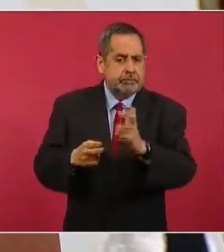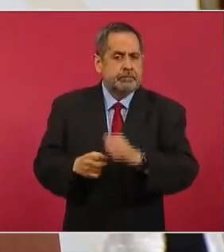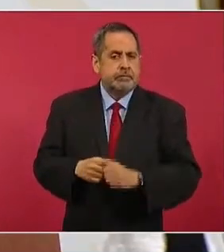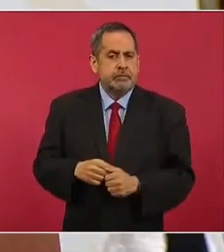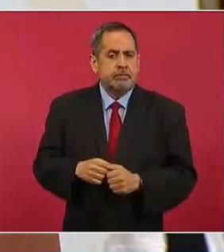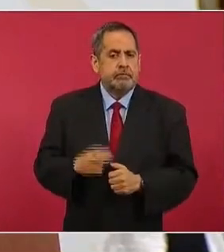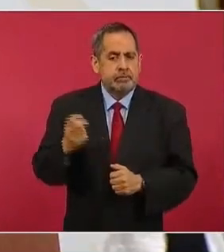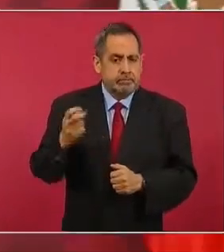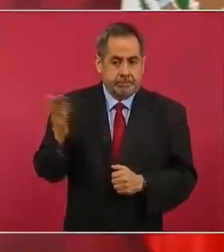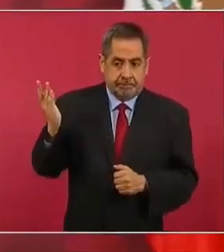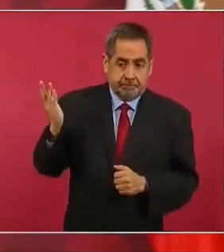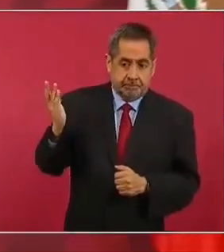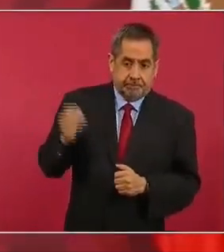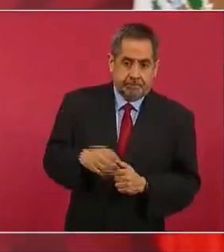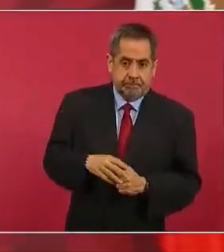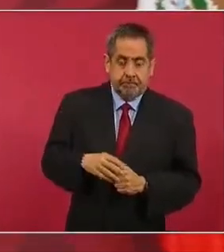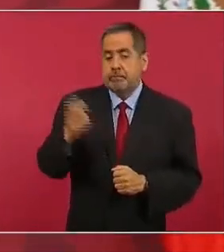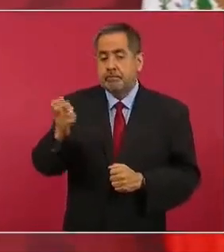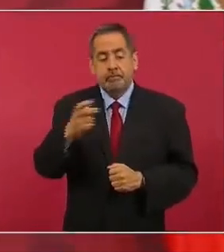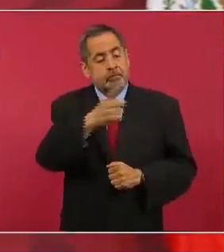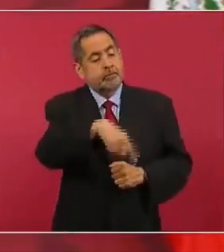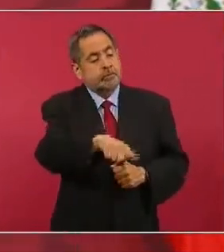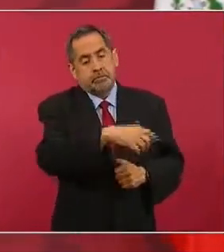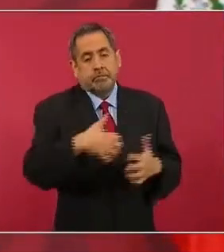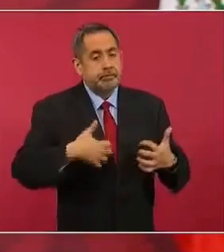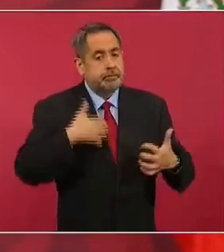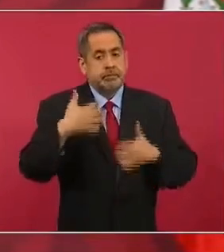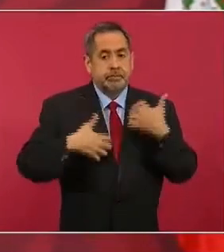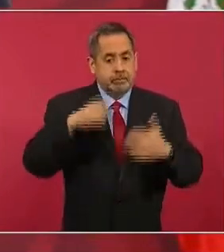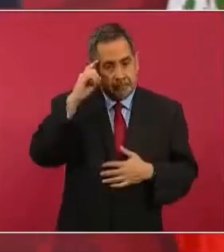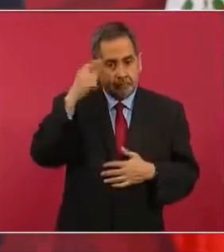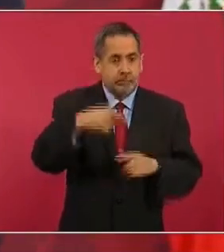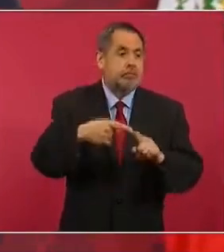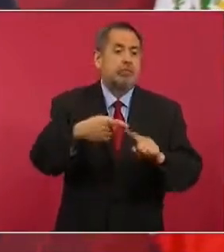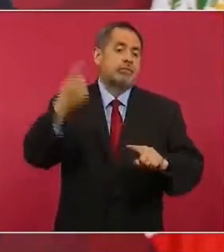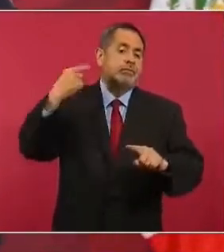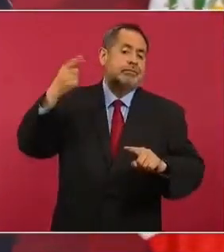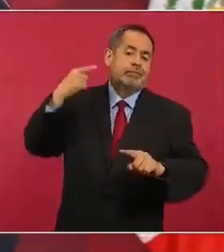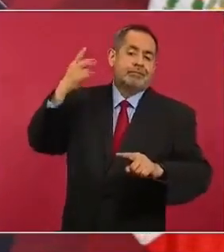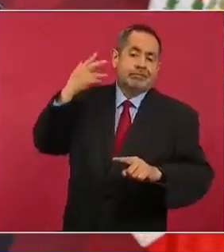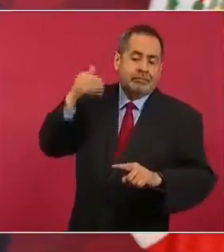que están enojadísimos los que vivían